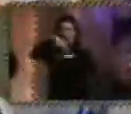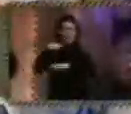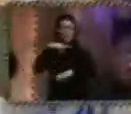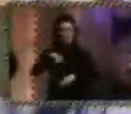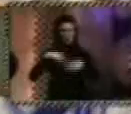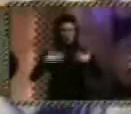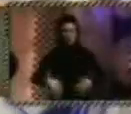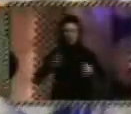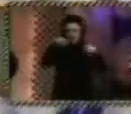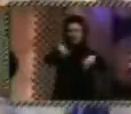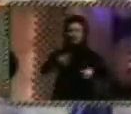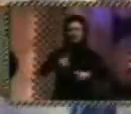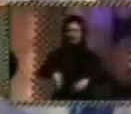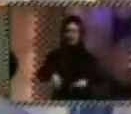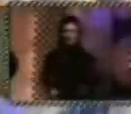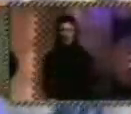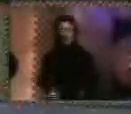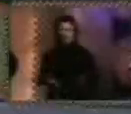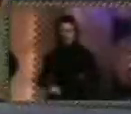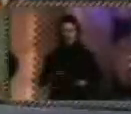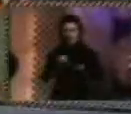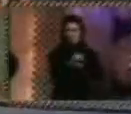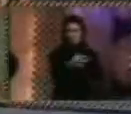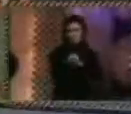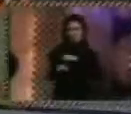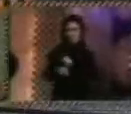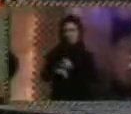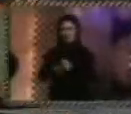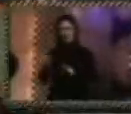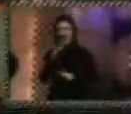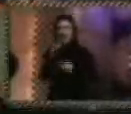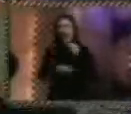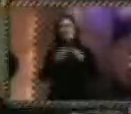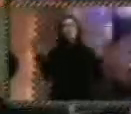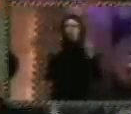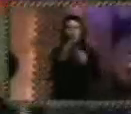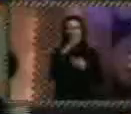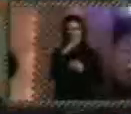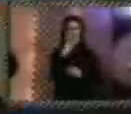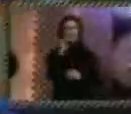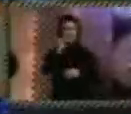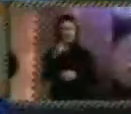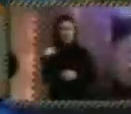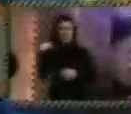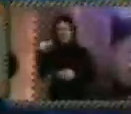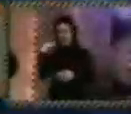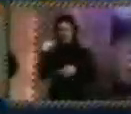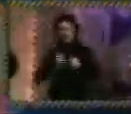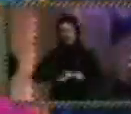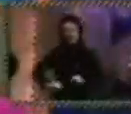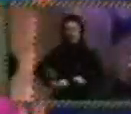con flojera en los pies. ¿Qué demonio hice ahora? Sí que la cagué.